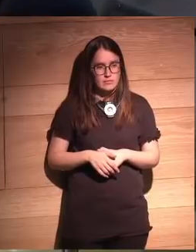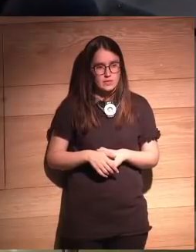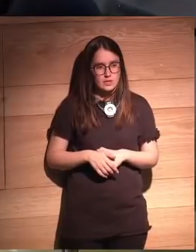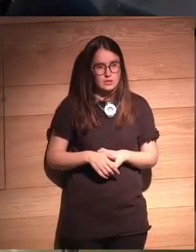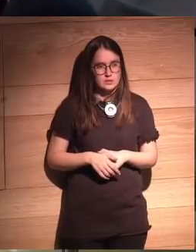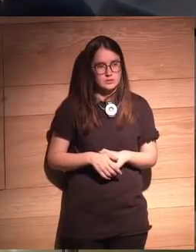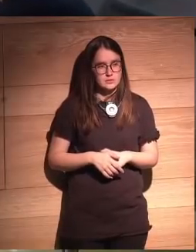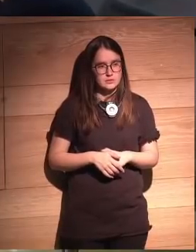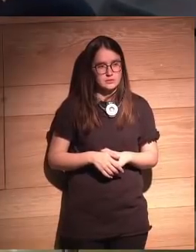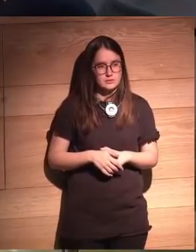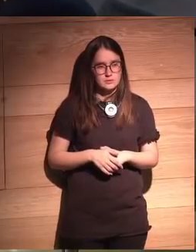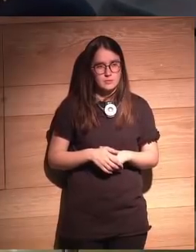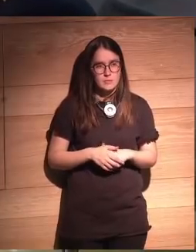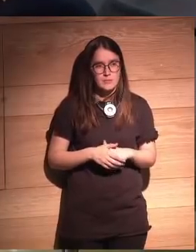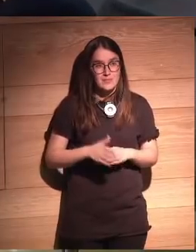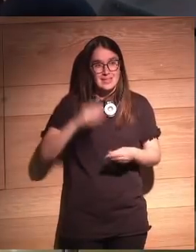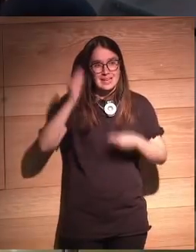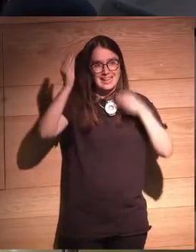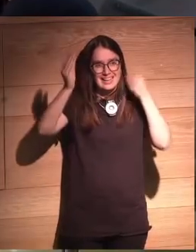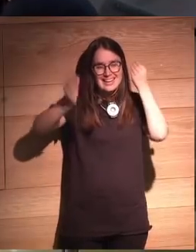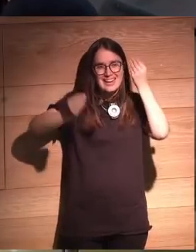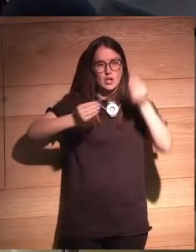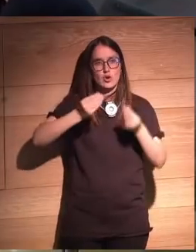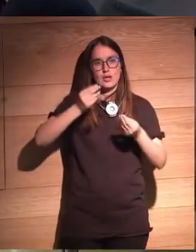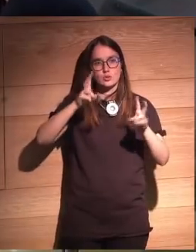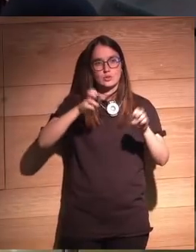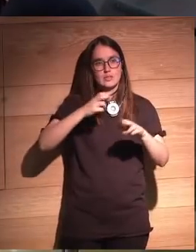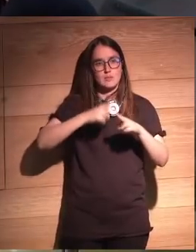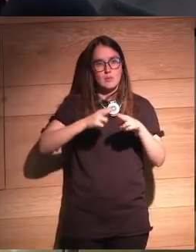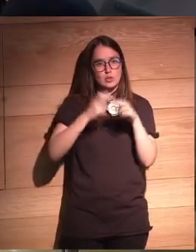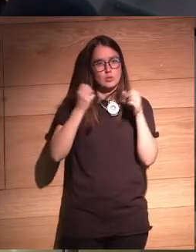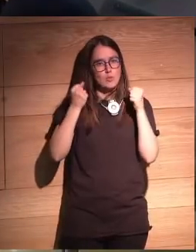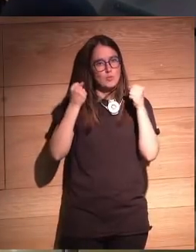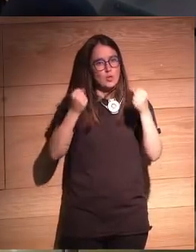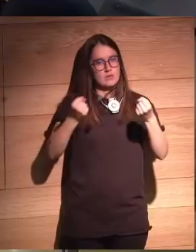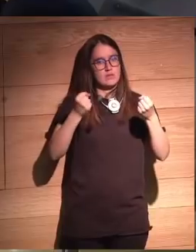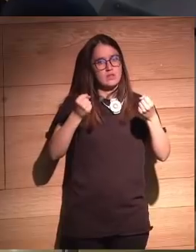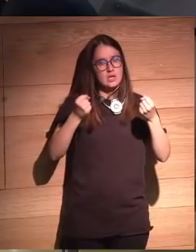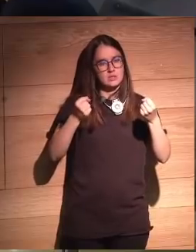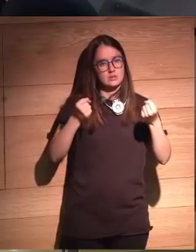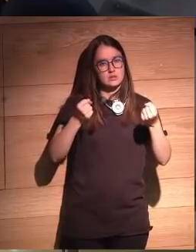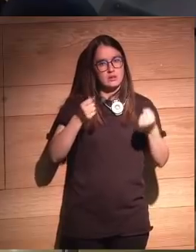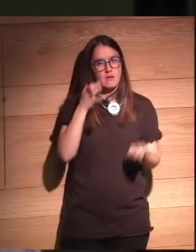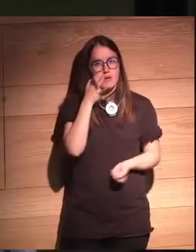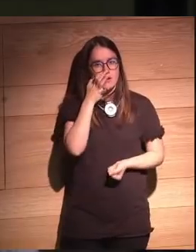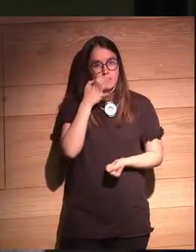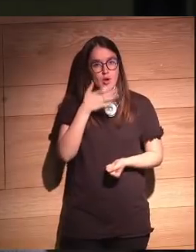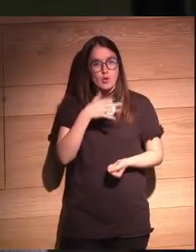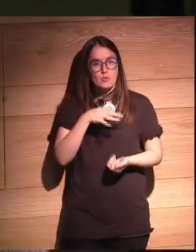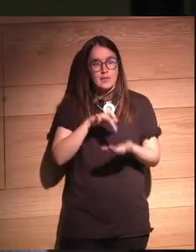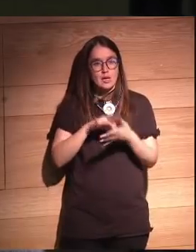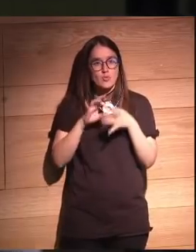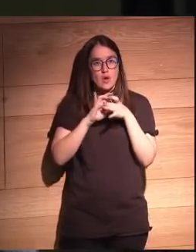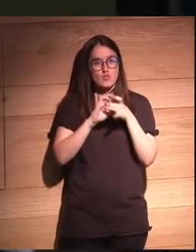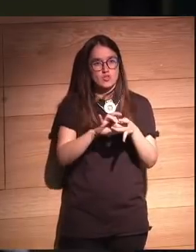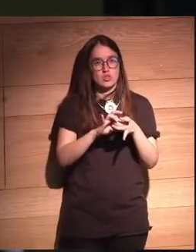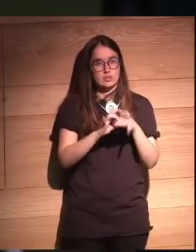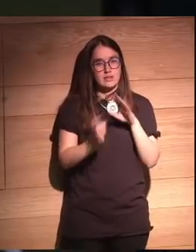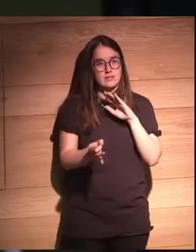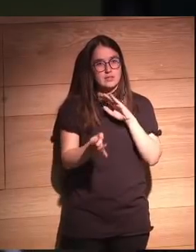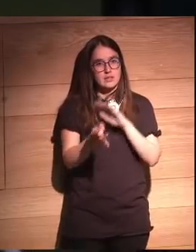Creo que es un tema político muy potente. Realmente podría haber una alianza que se